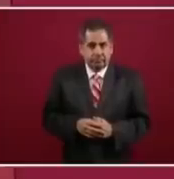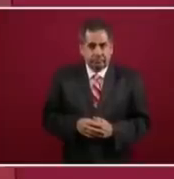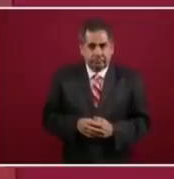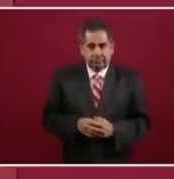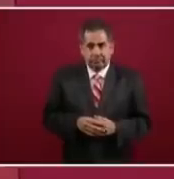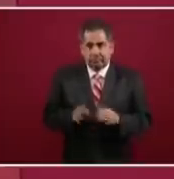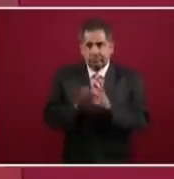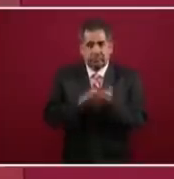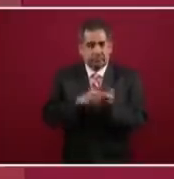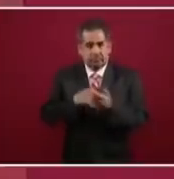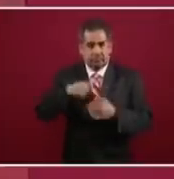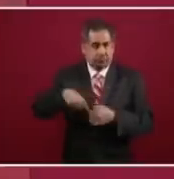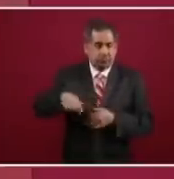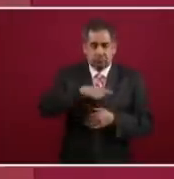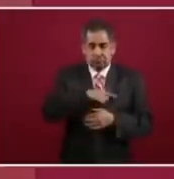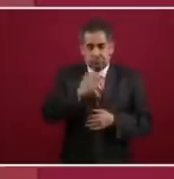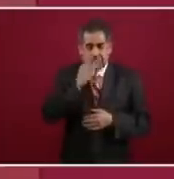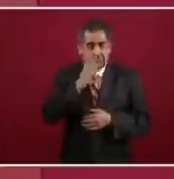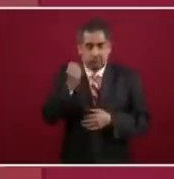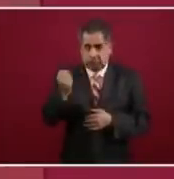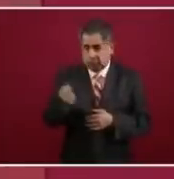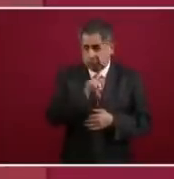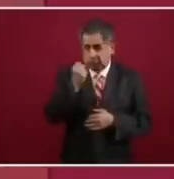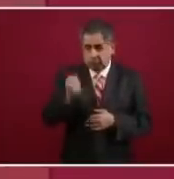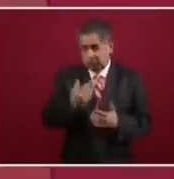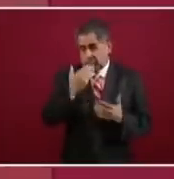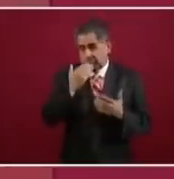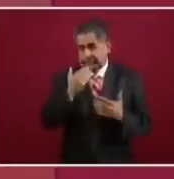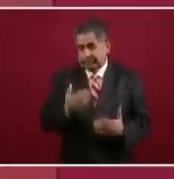hemos corrido con suerte